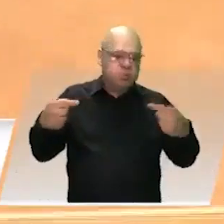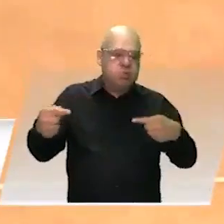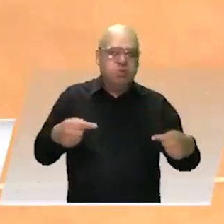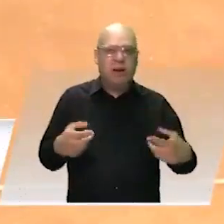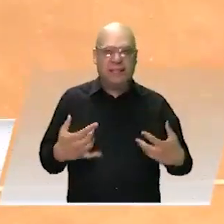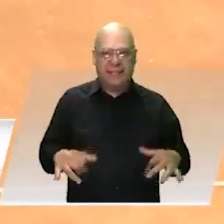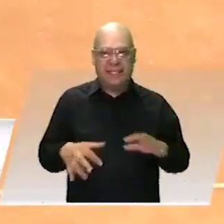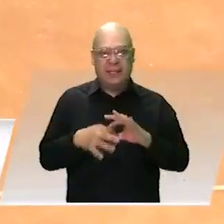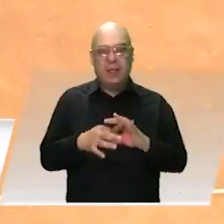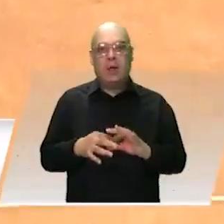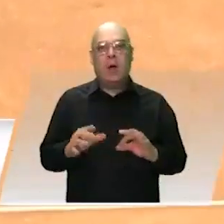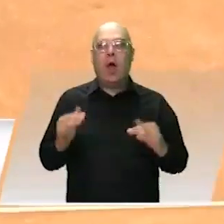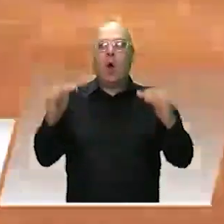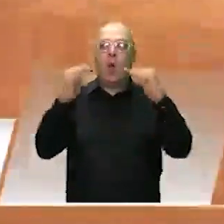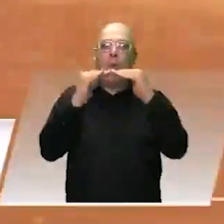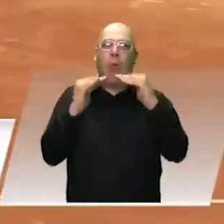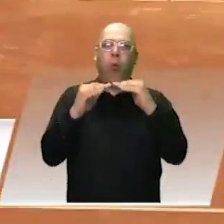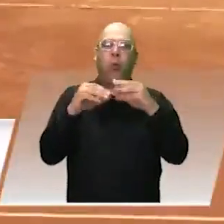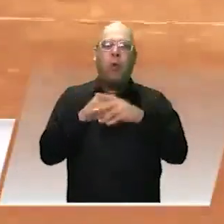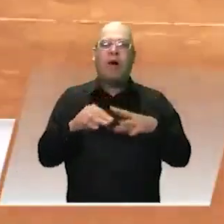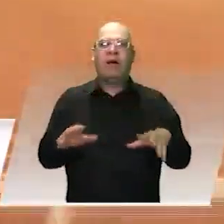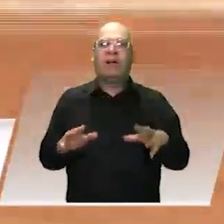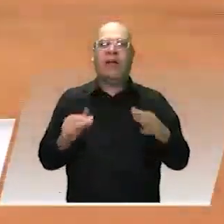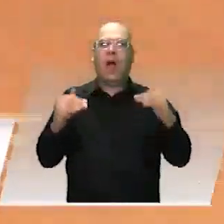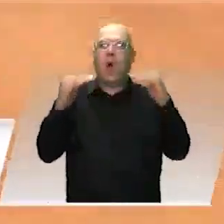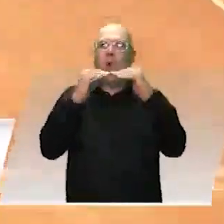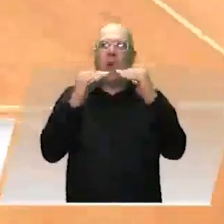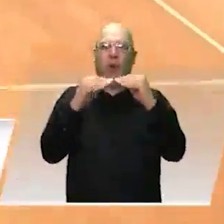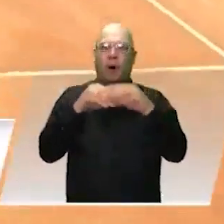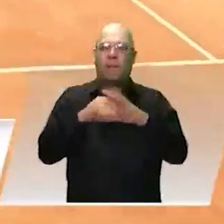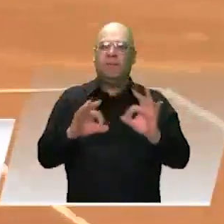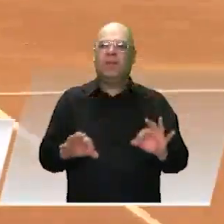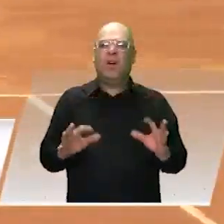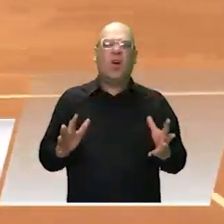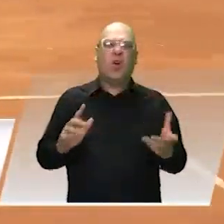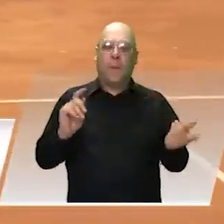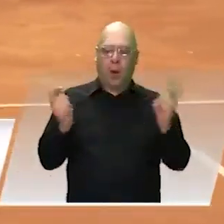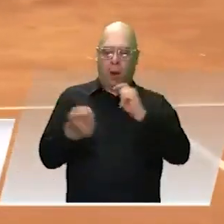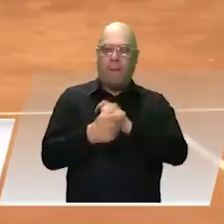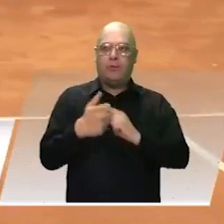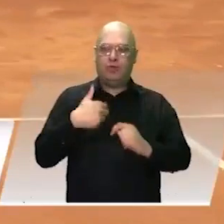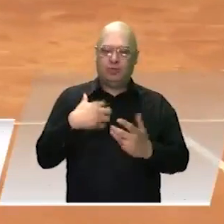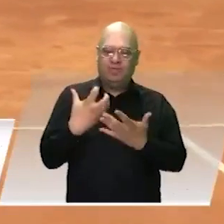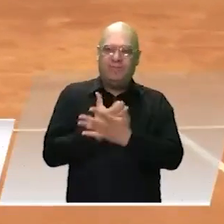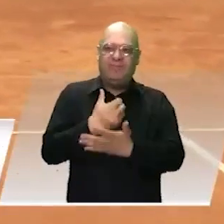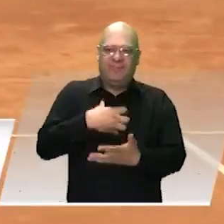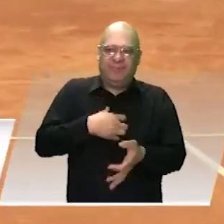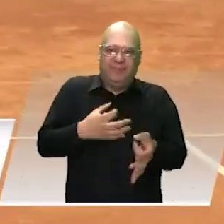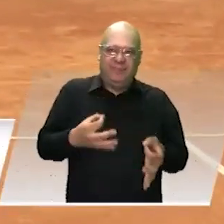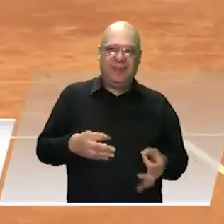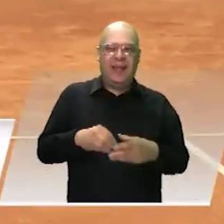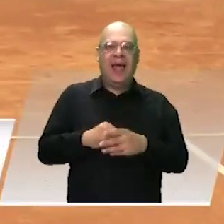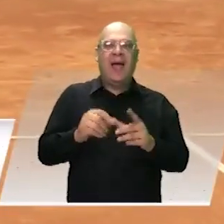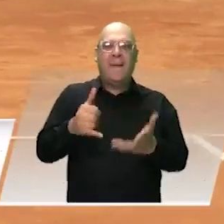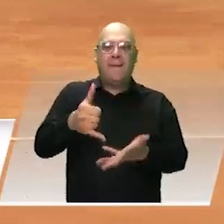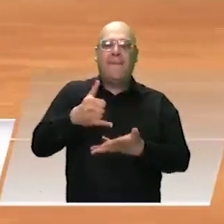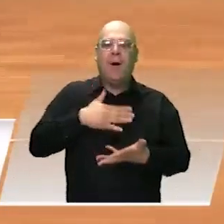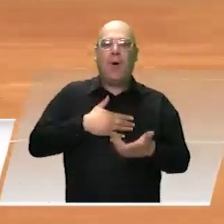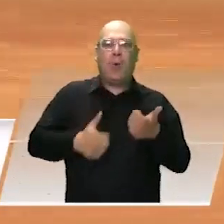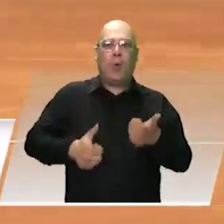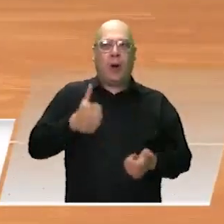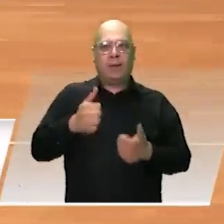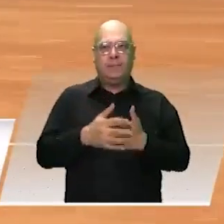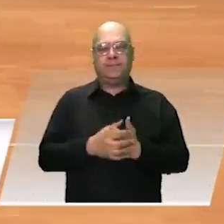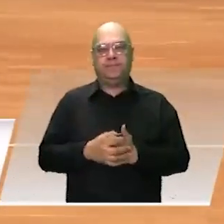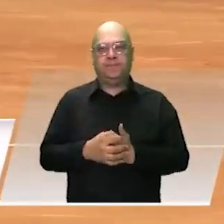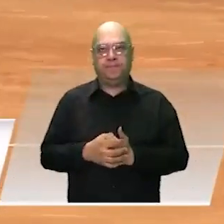van empatadas en esos enfrentamientos. ¿Qué cambió hoy para que usted se llevara el título? Bueno, creo